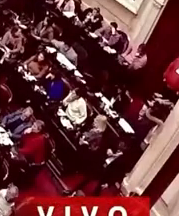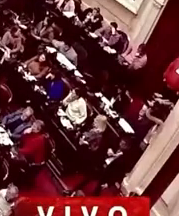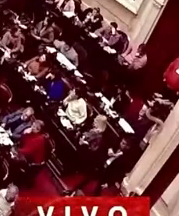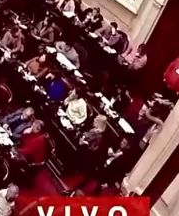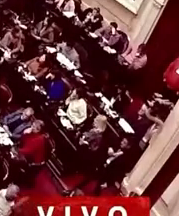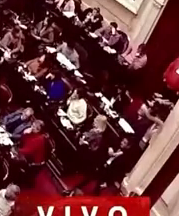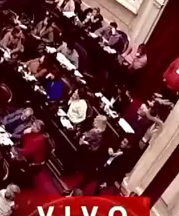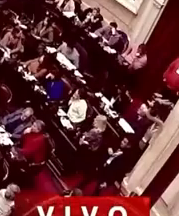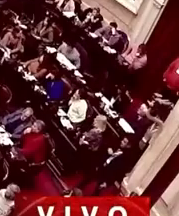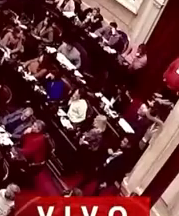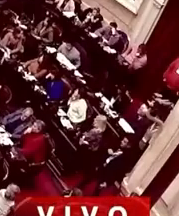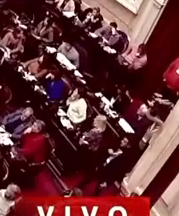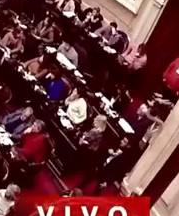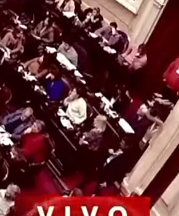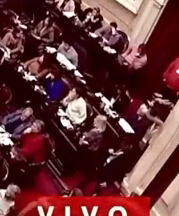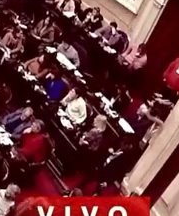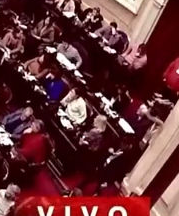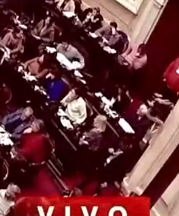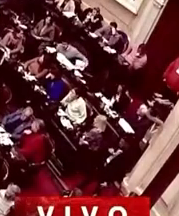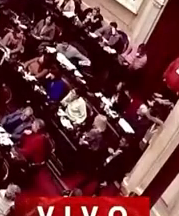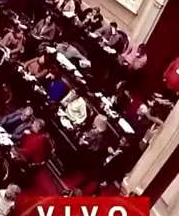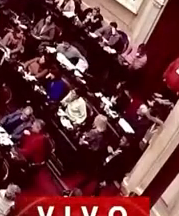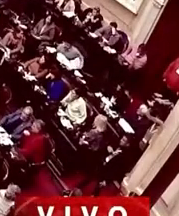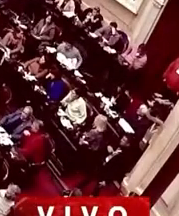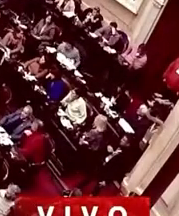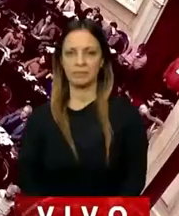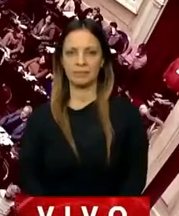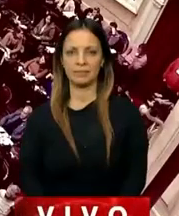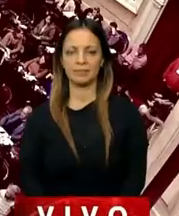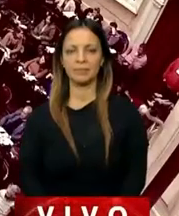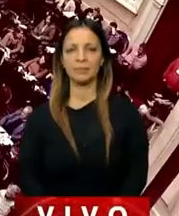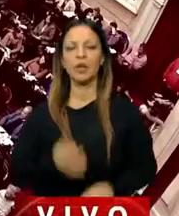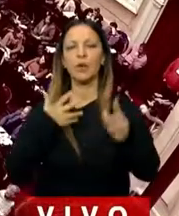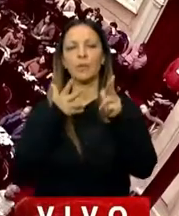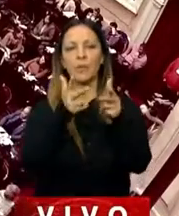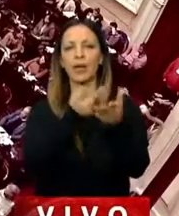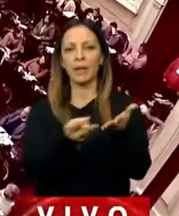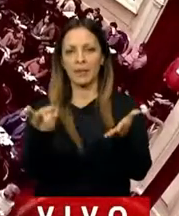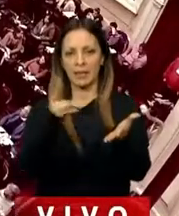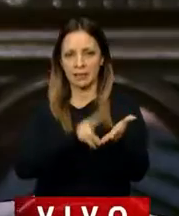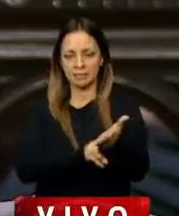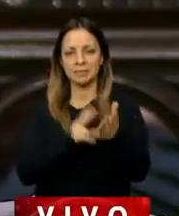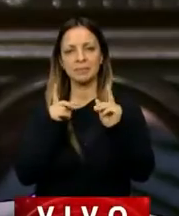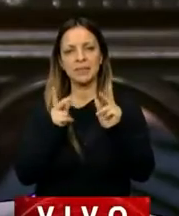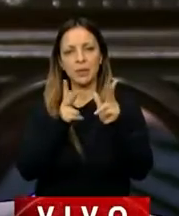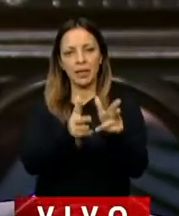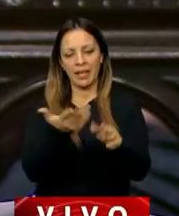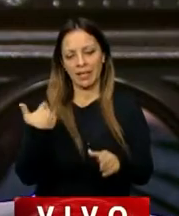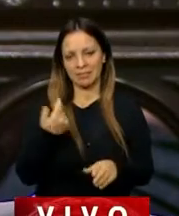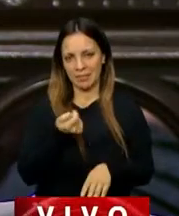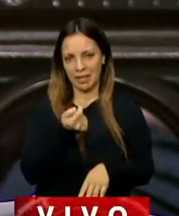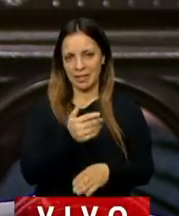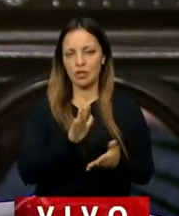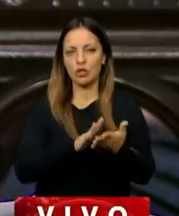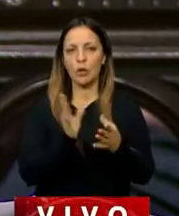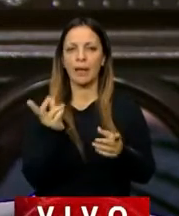Gracias, presidente. Voy a repetir lo que dije hace rato respecto de la